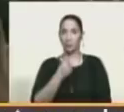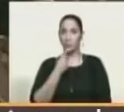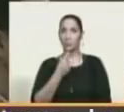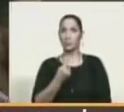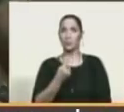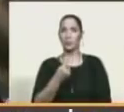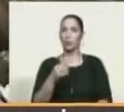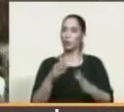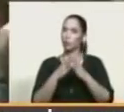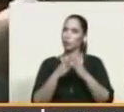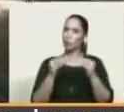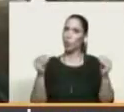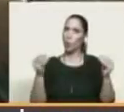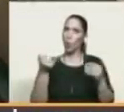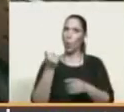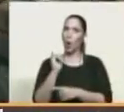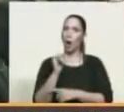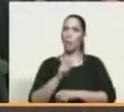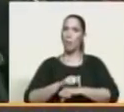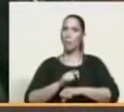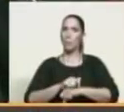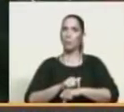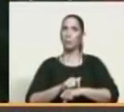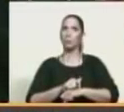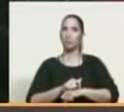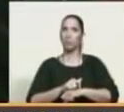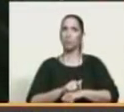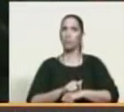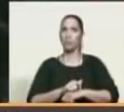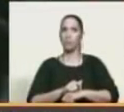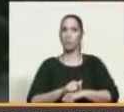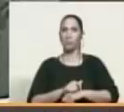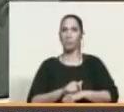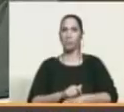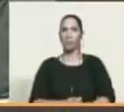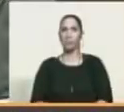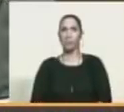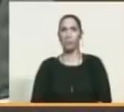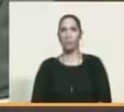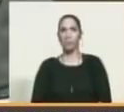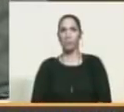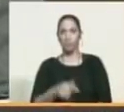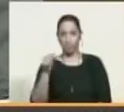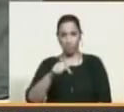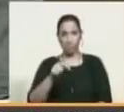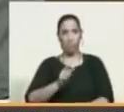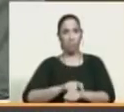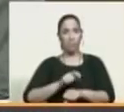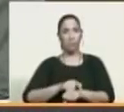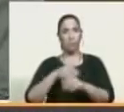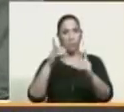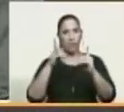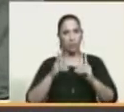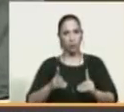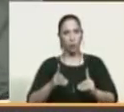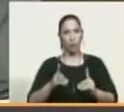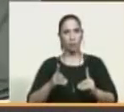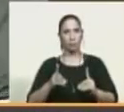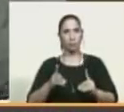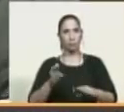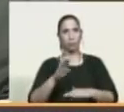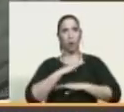tiene su momento. Todo tiene su momento. Este es un momento de tomar decisiones.